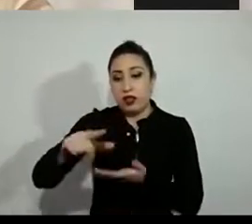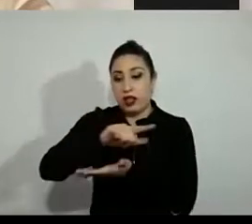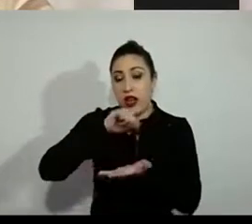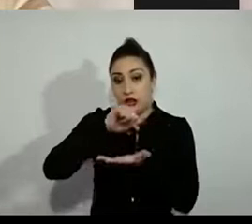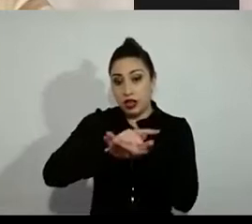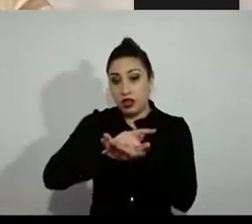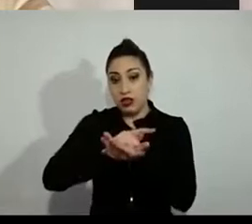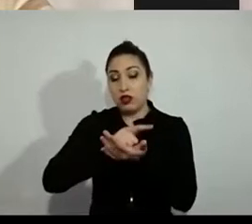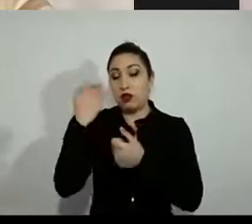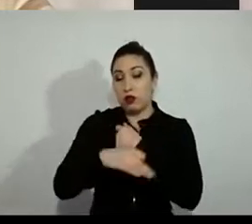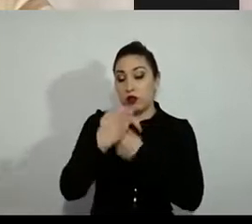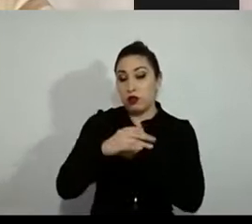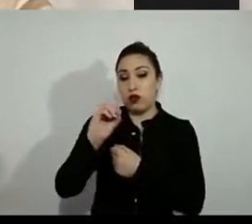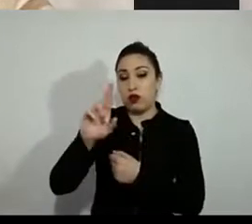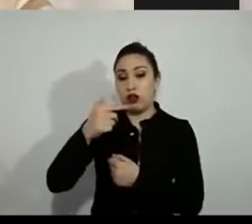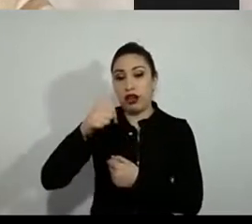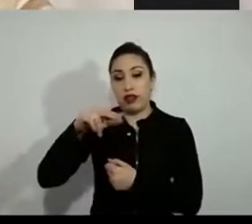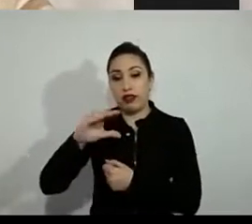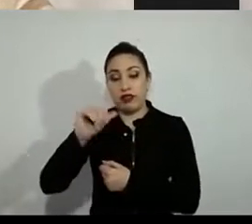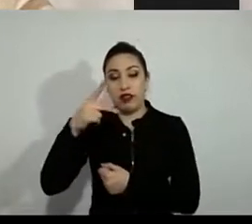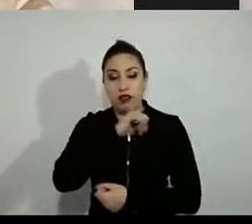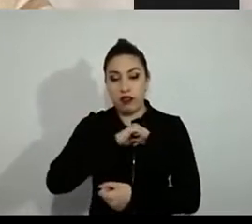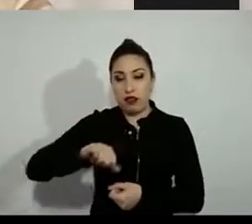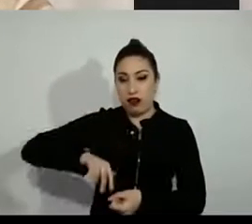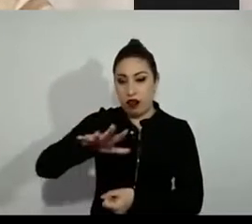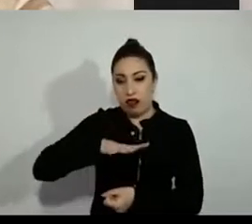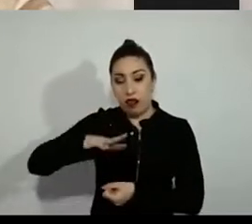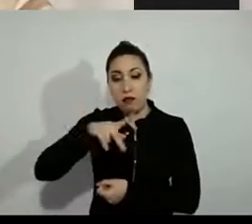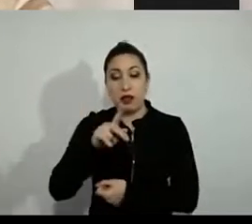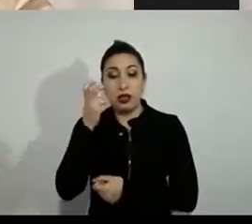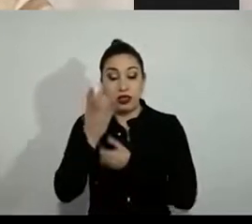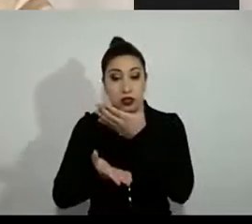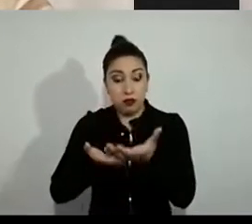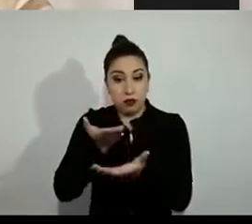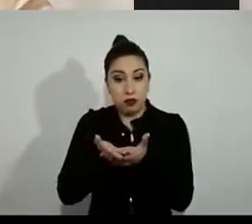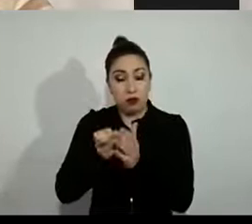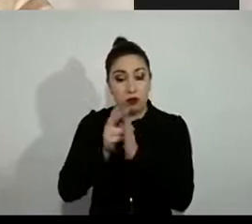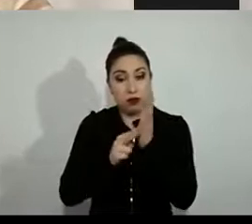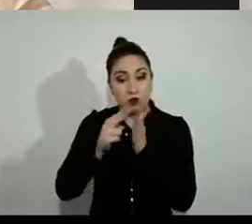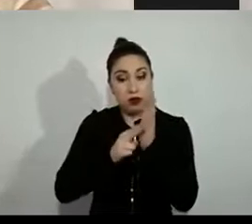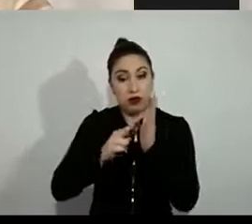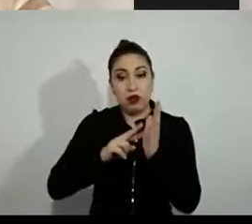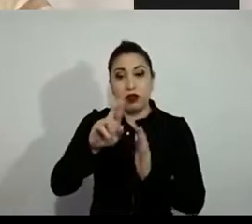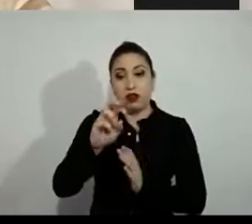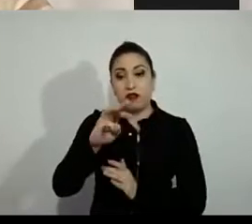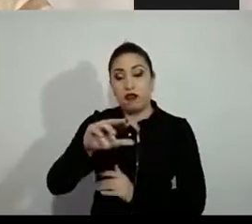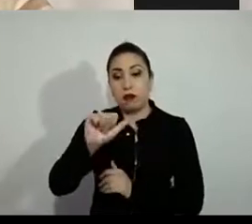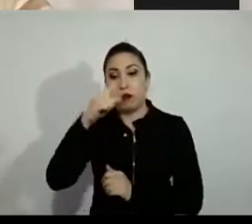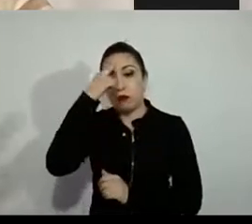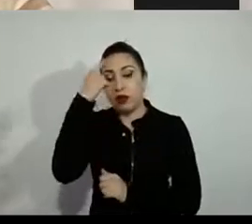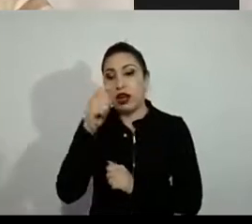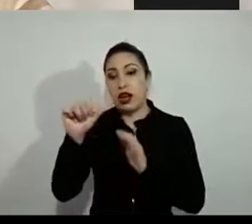alcaldías Sin embargo, la reforma se planea a la fracción 18